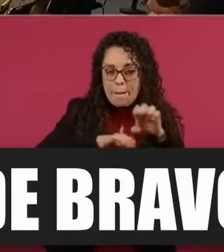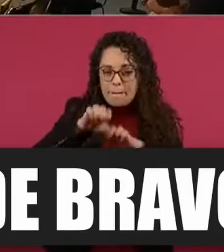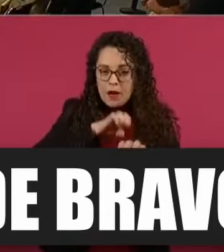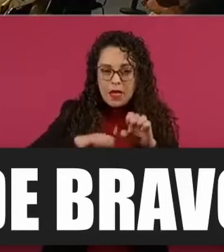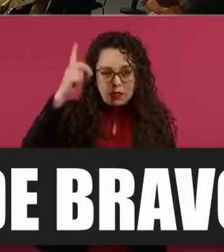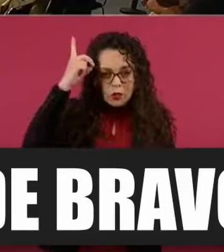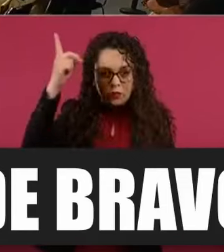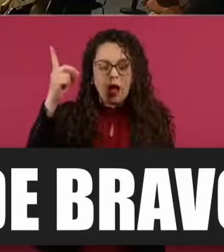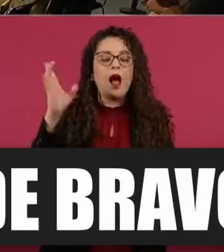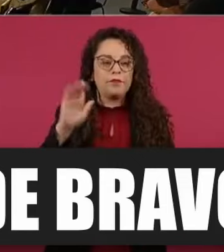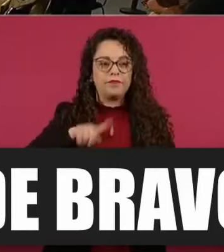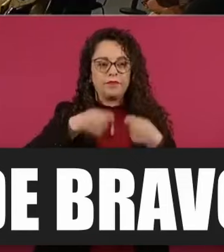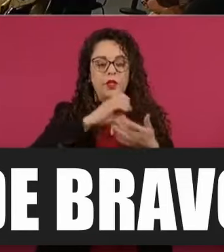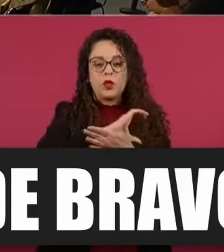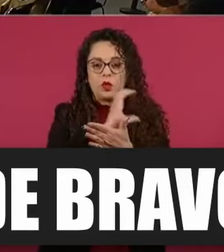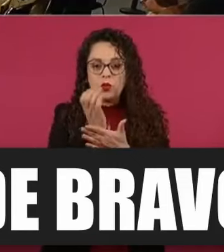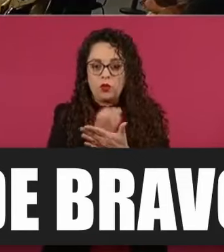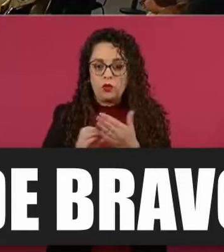año, pero